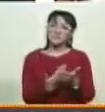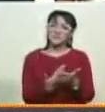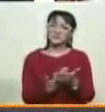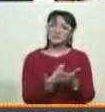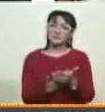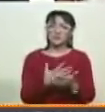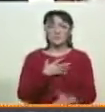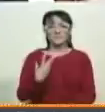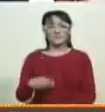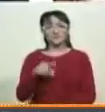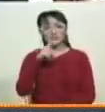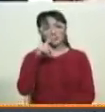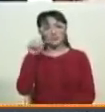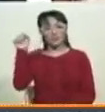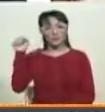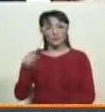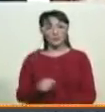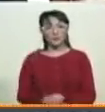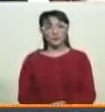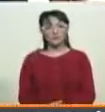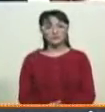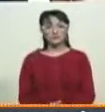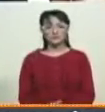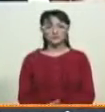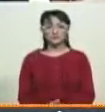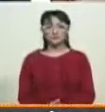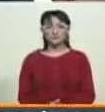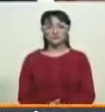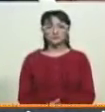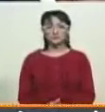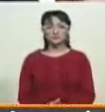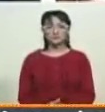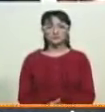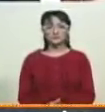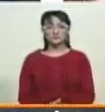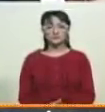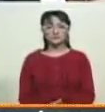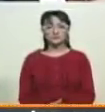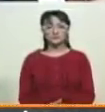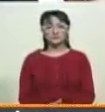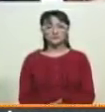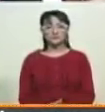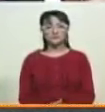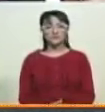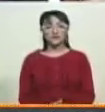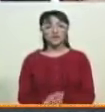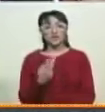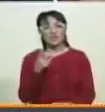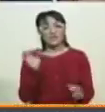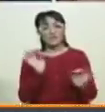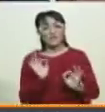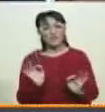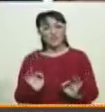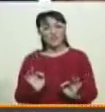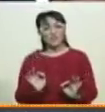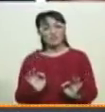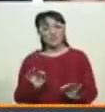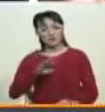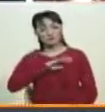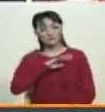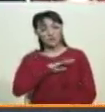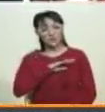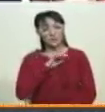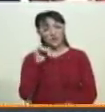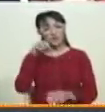del presidente Maduro. No vamos a lograr que estos dos modelos, un modelo nuestro, que es un